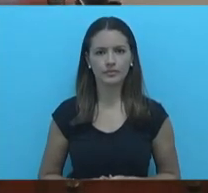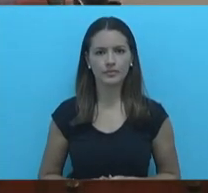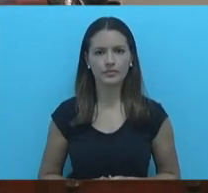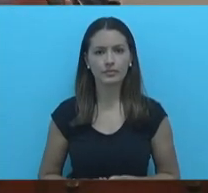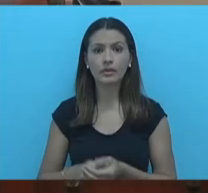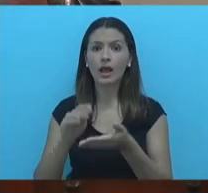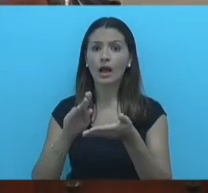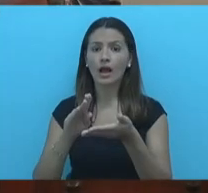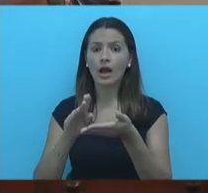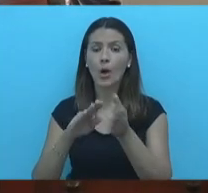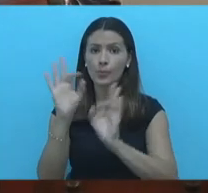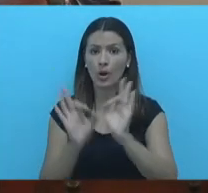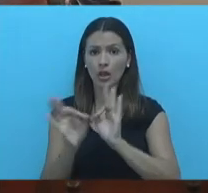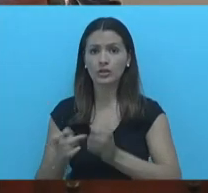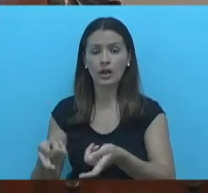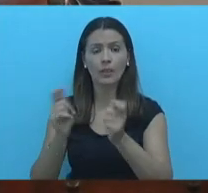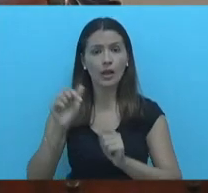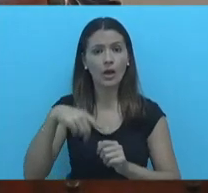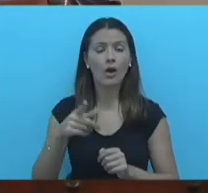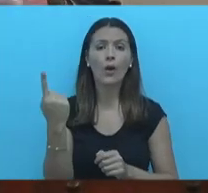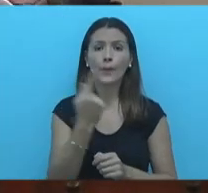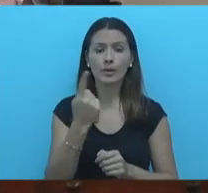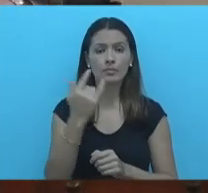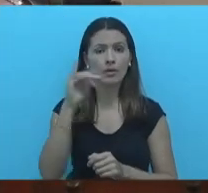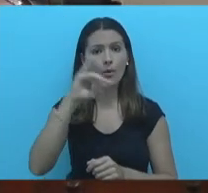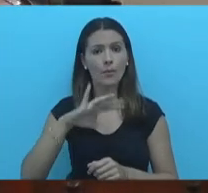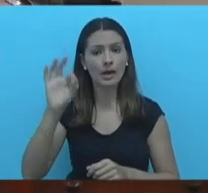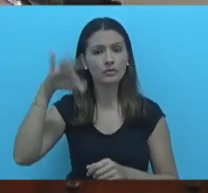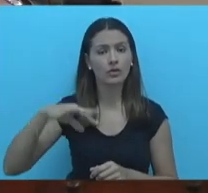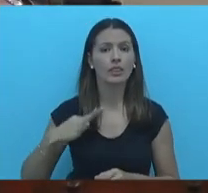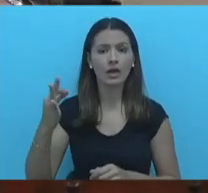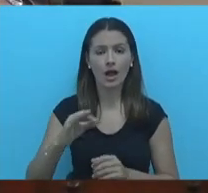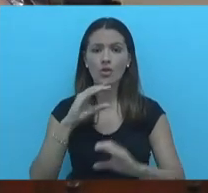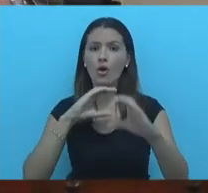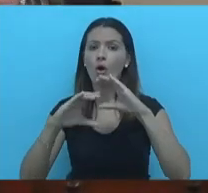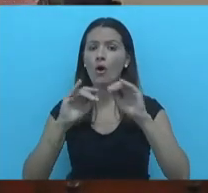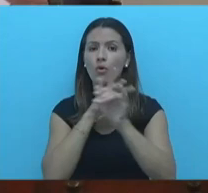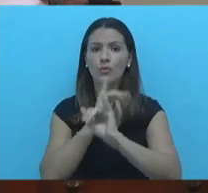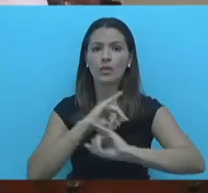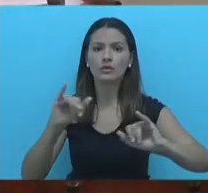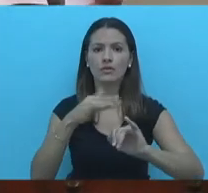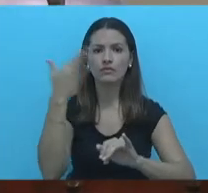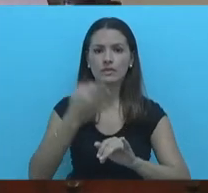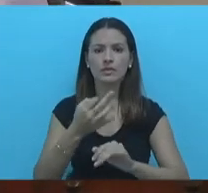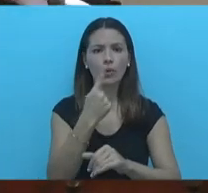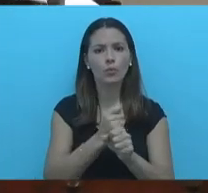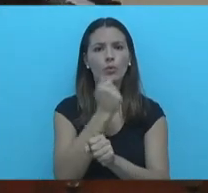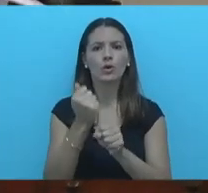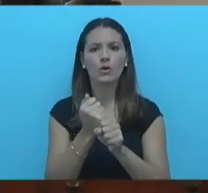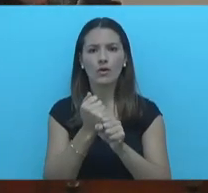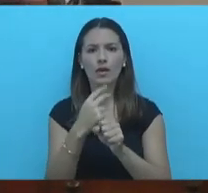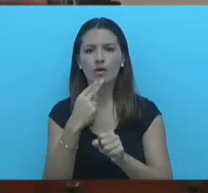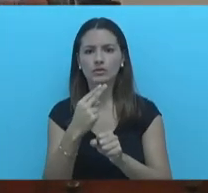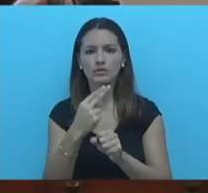Asuntos entrados de fecha 1 de marzo del 2018. Comunicaciones oficiales del 1 al 11. A